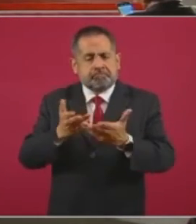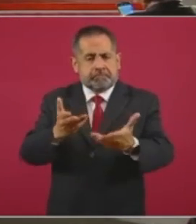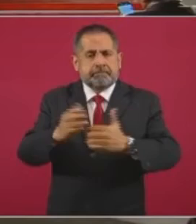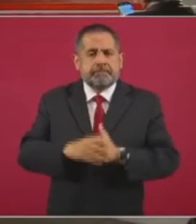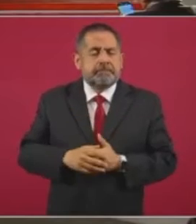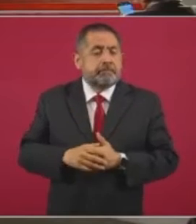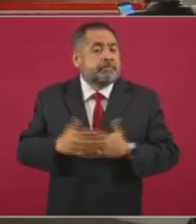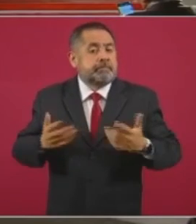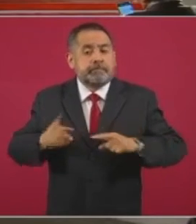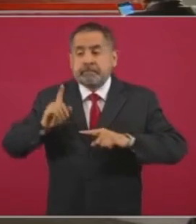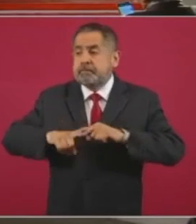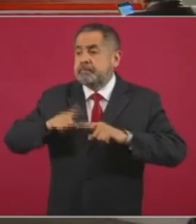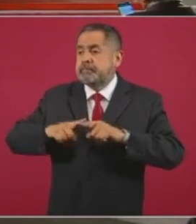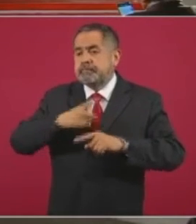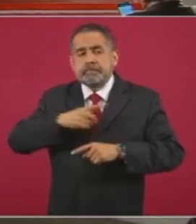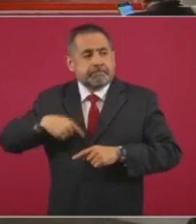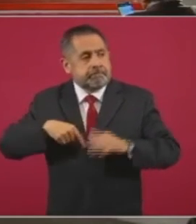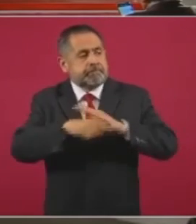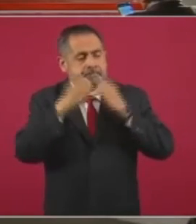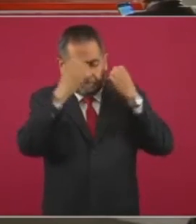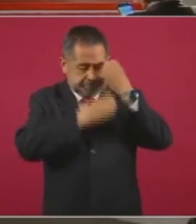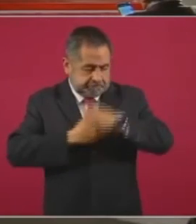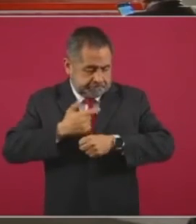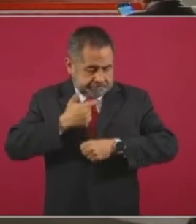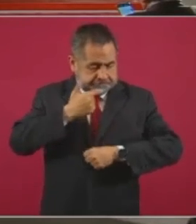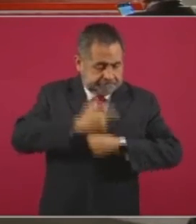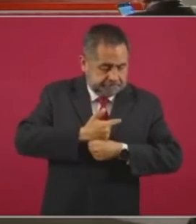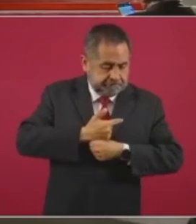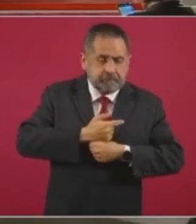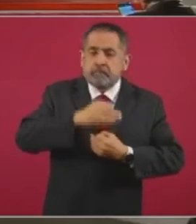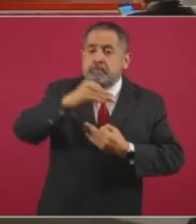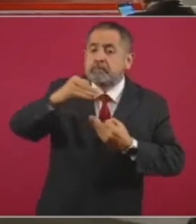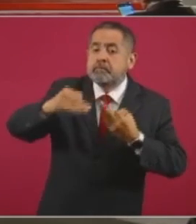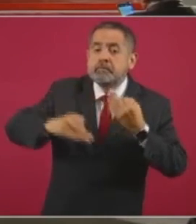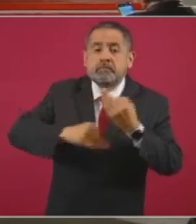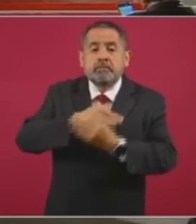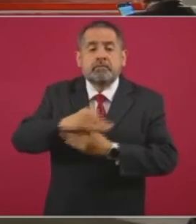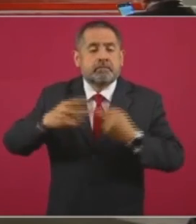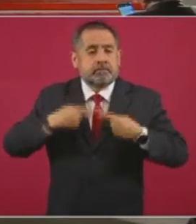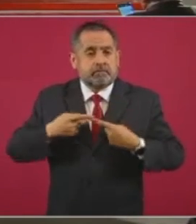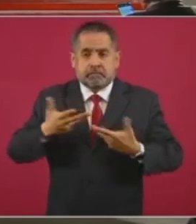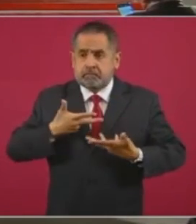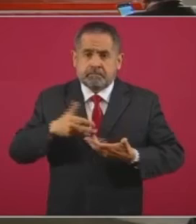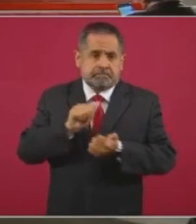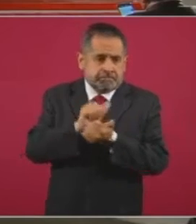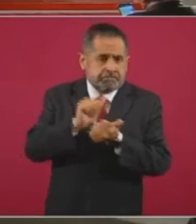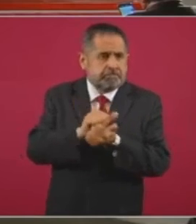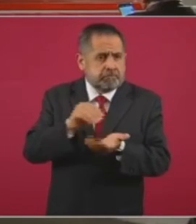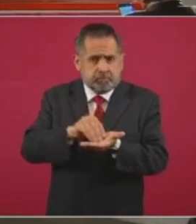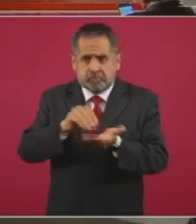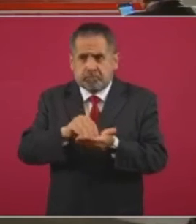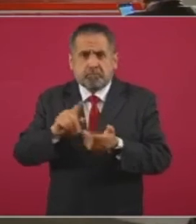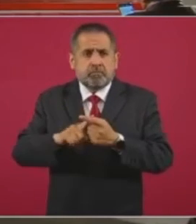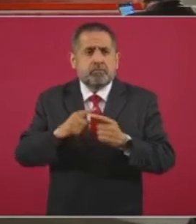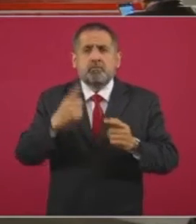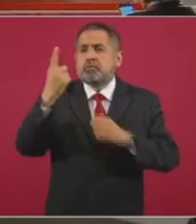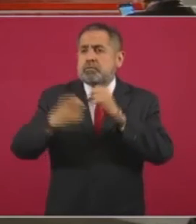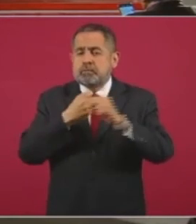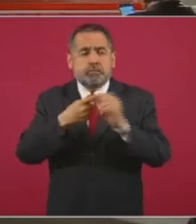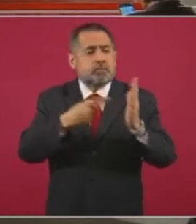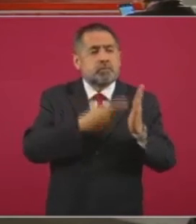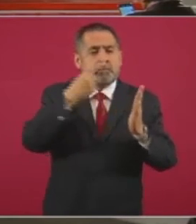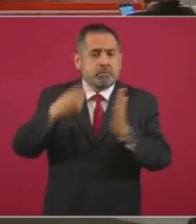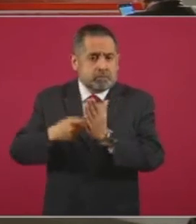¿quiénes debemos hacernos las pruebas? Todas las personas que tengan vida sexual activa al menos una vez al año,